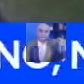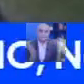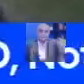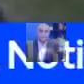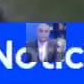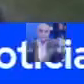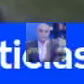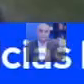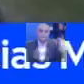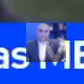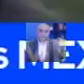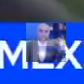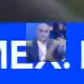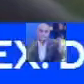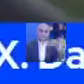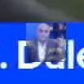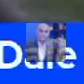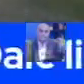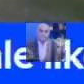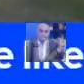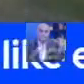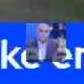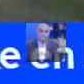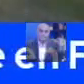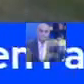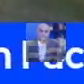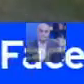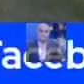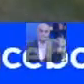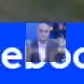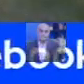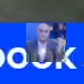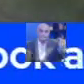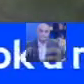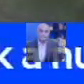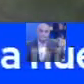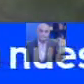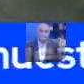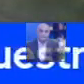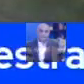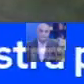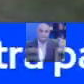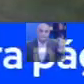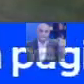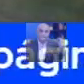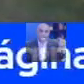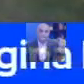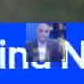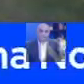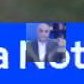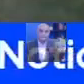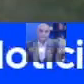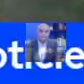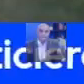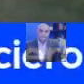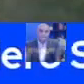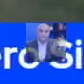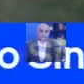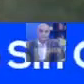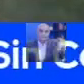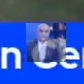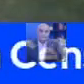periódico La Jornada y conductor, director de un espacio en YouTube que usted